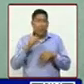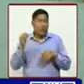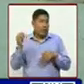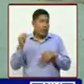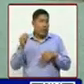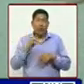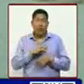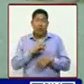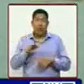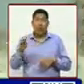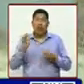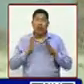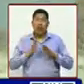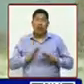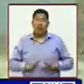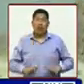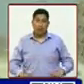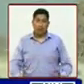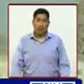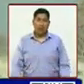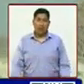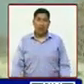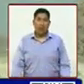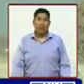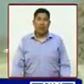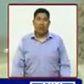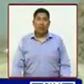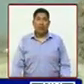que Cochabamba esté tranquilo, ¿no?